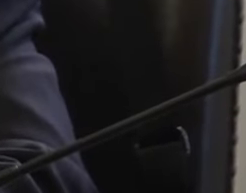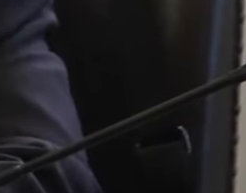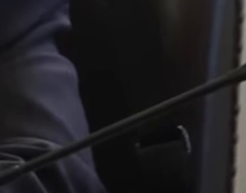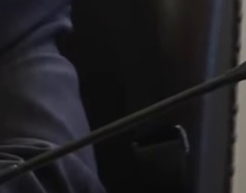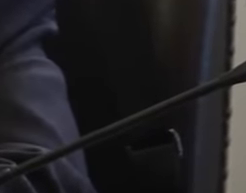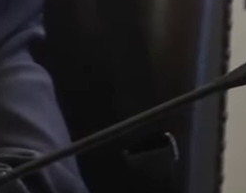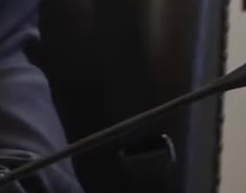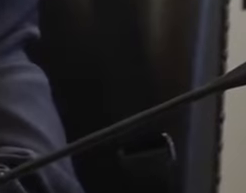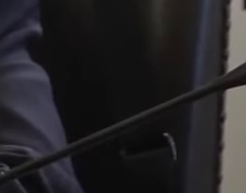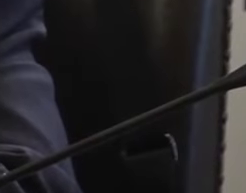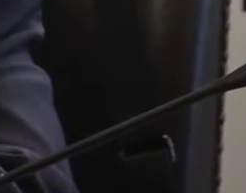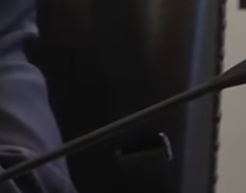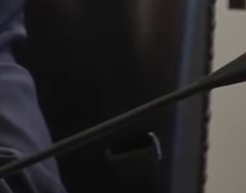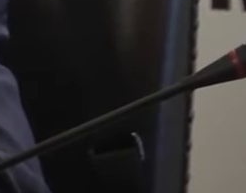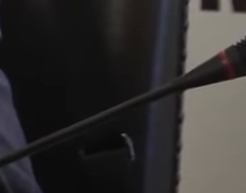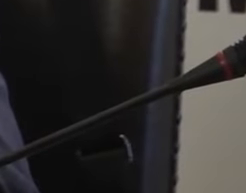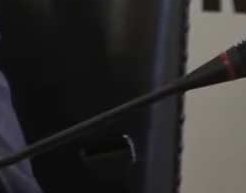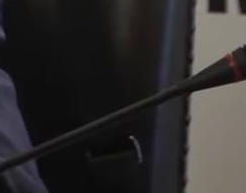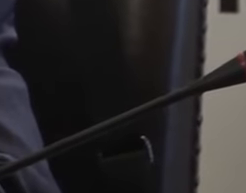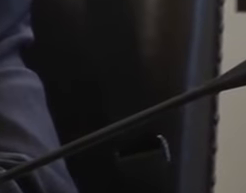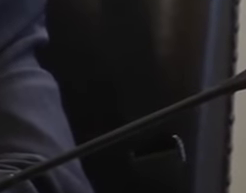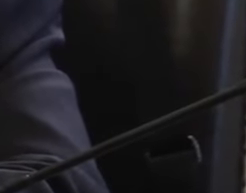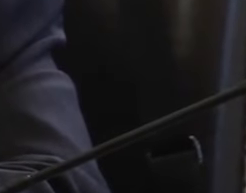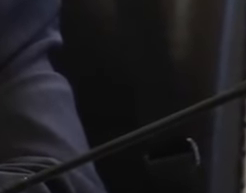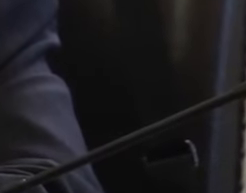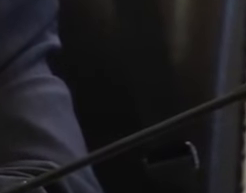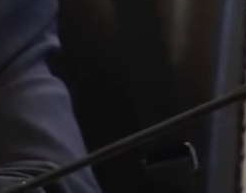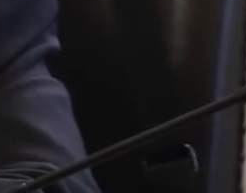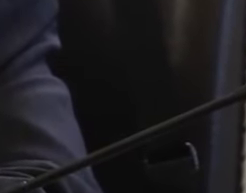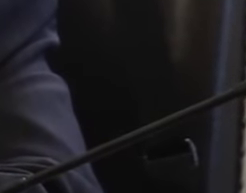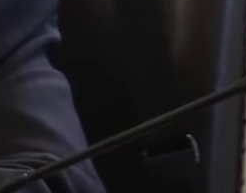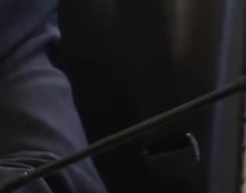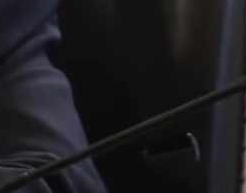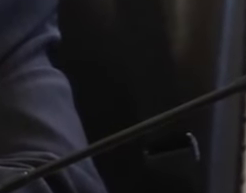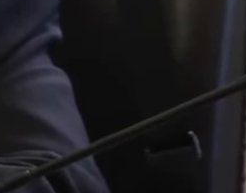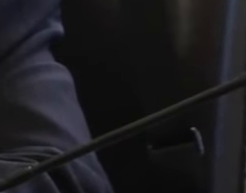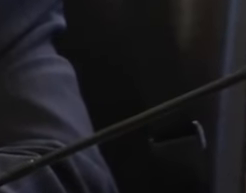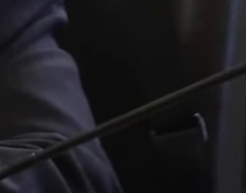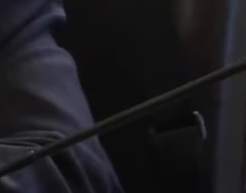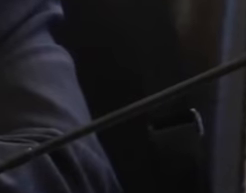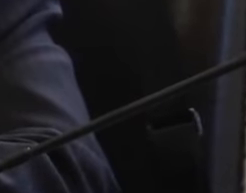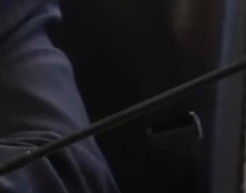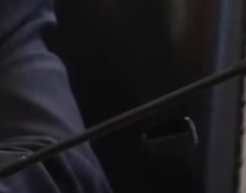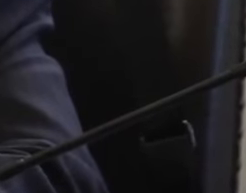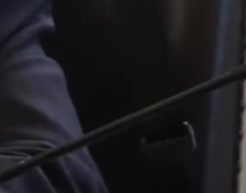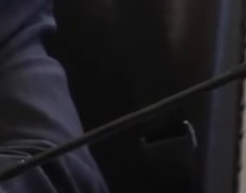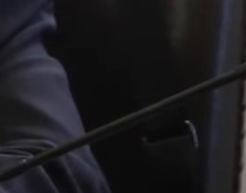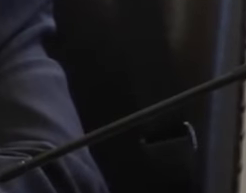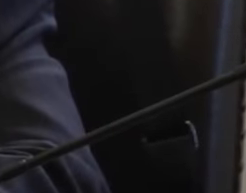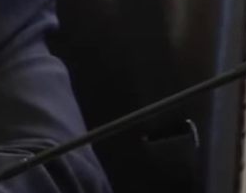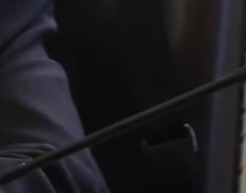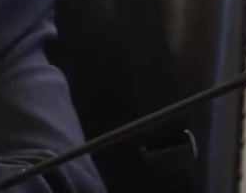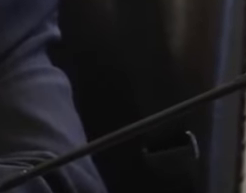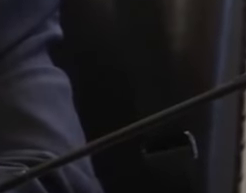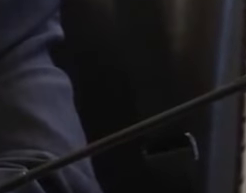con la audiencia que tiene por título la situación de las personas mayores el fbi